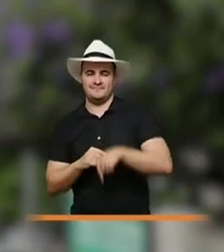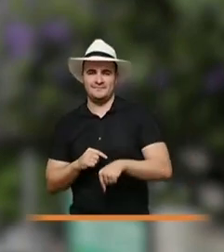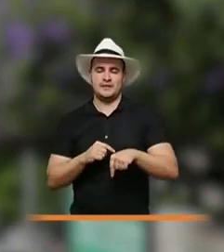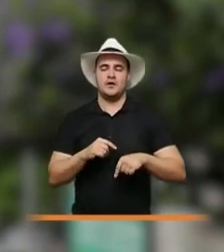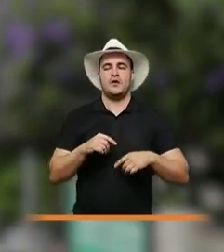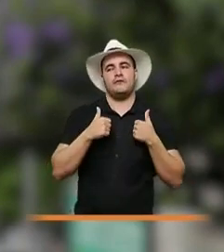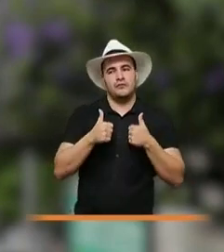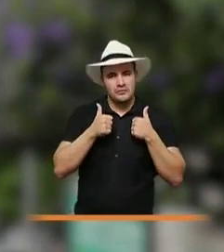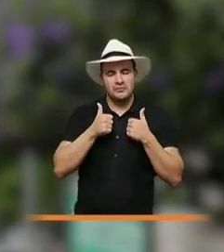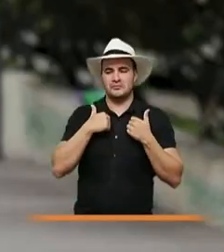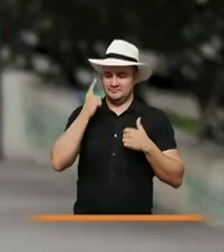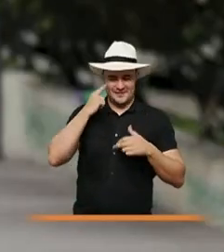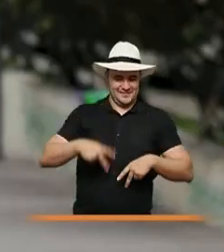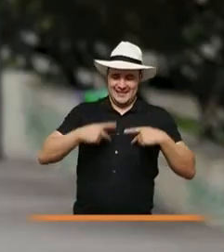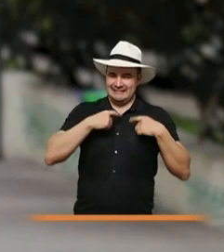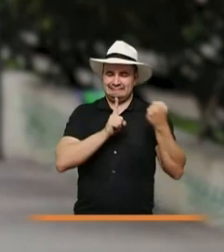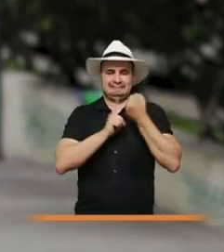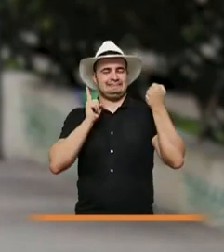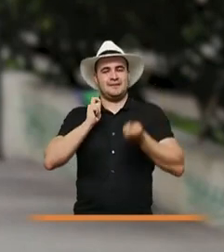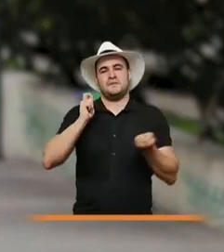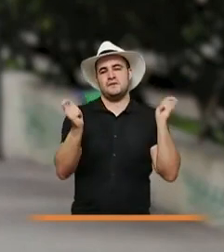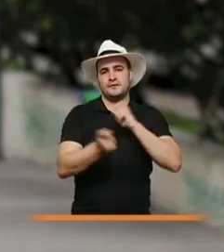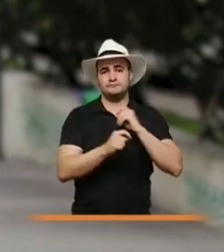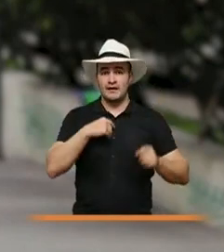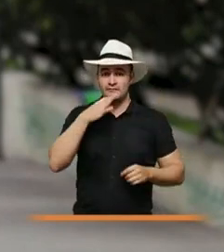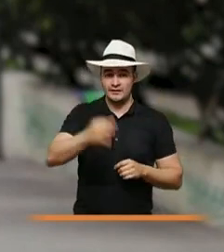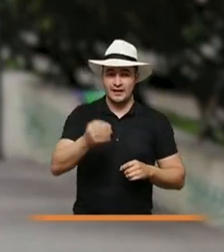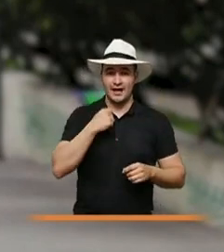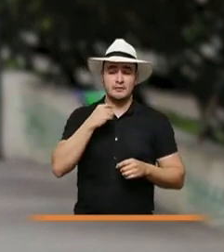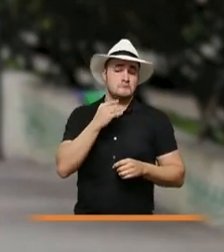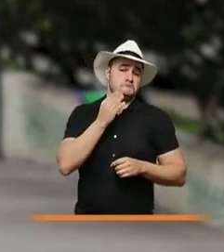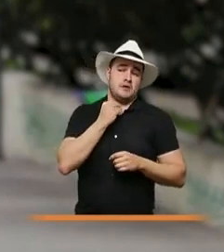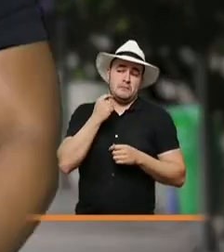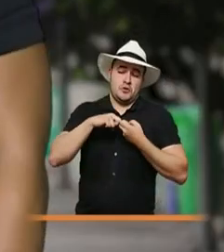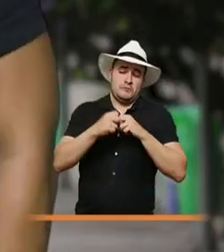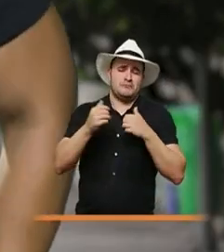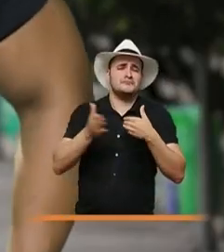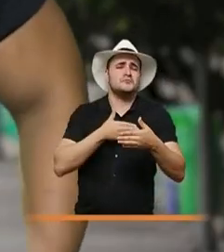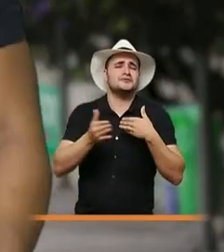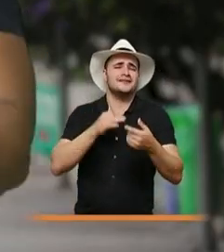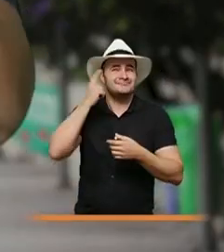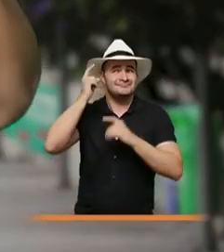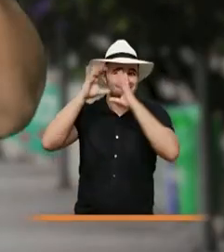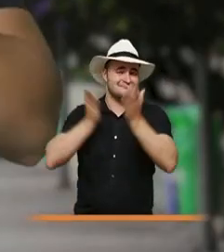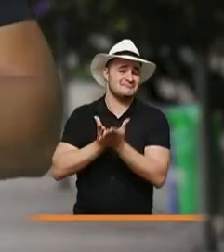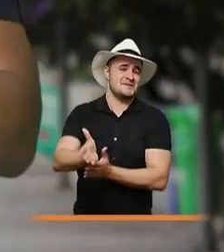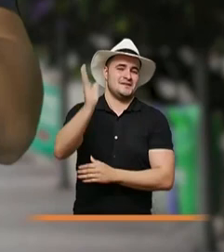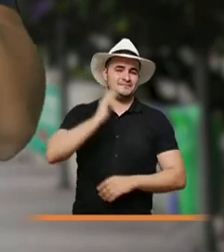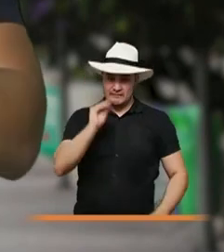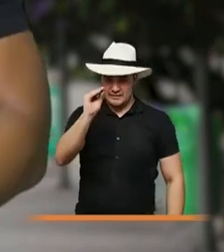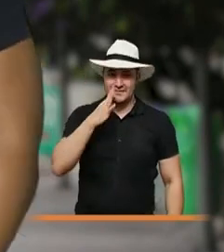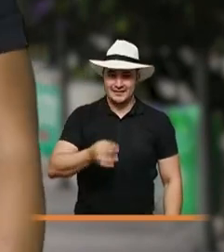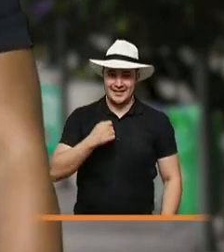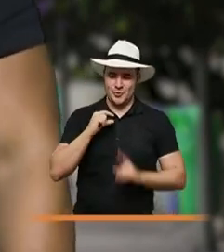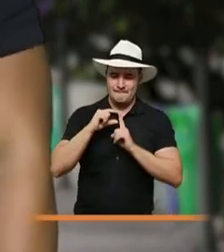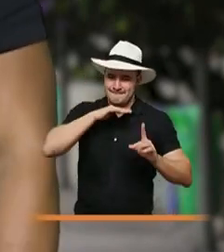y diferente pues callarme la boca pero nunca al pensamiento leyva marino porque no puede decir la